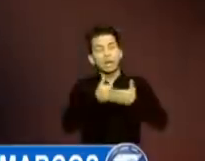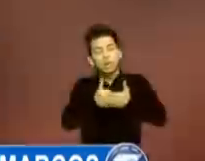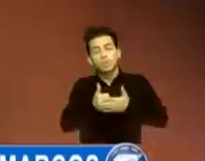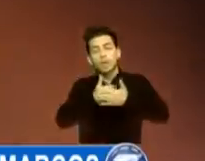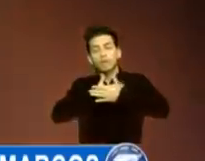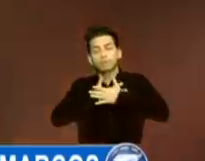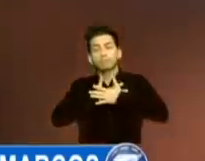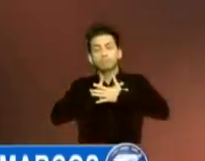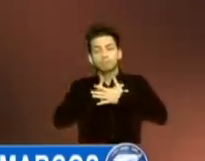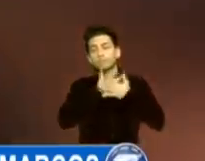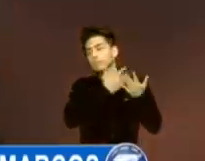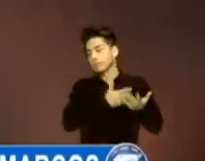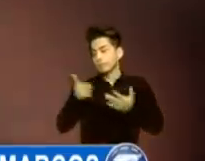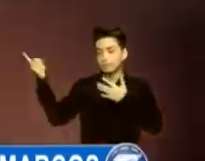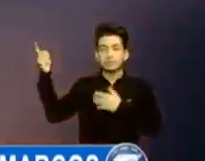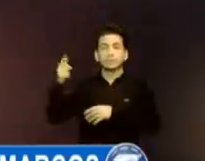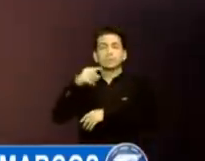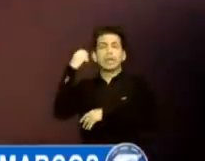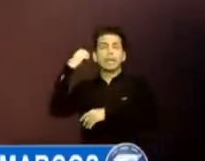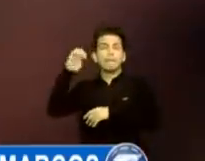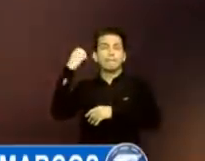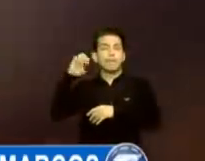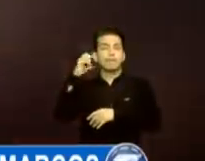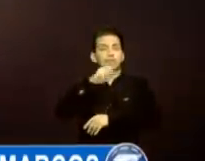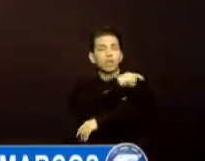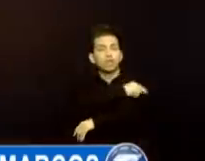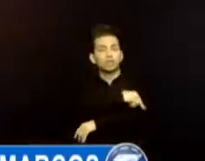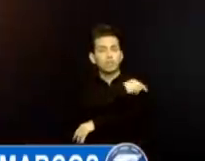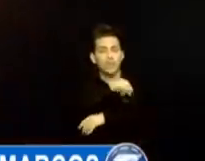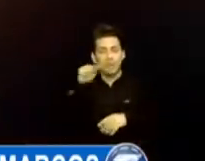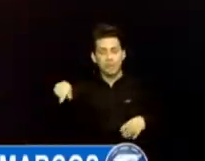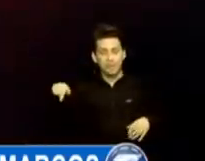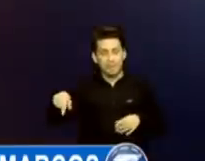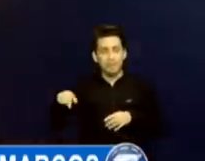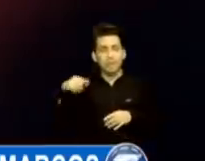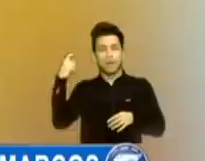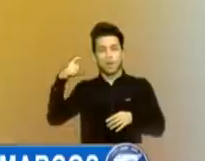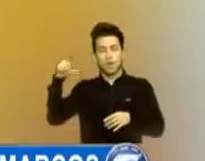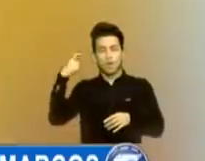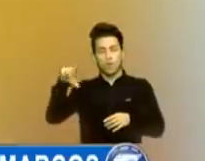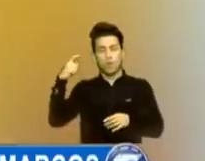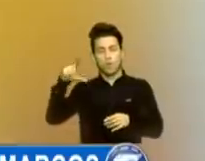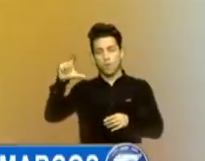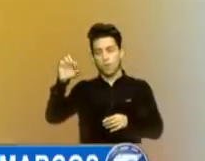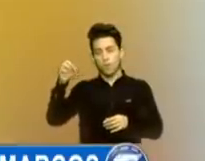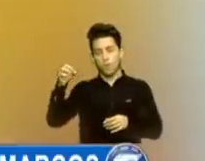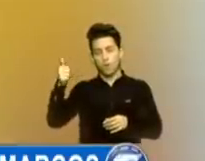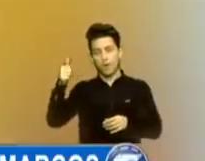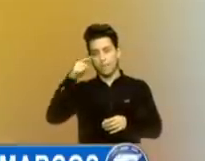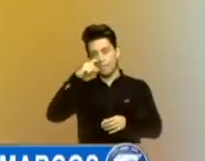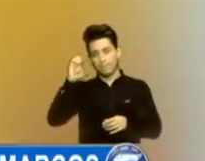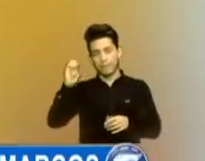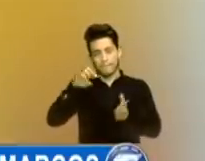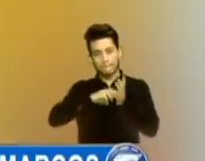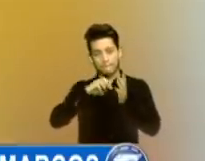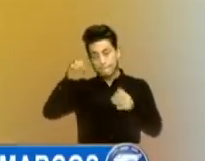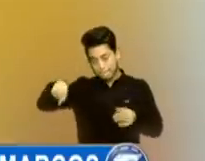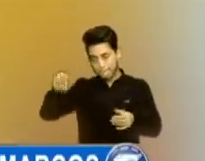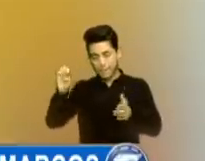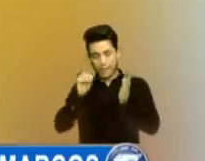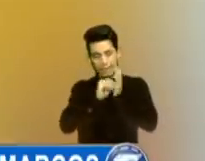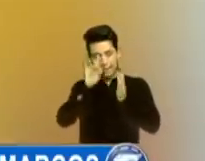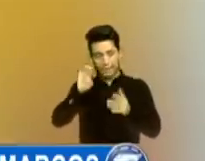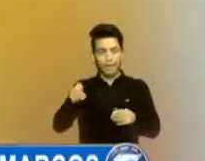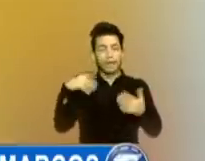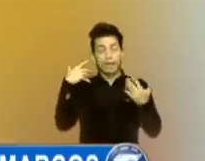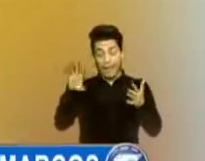lo trasladaron a la emergencia del Hospital Regional de Coatepeque-Quetzaltenango. Luego de unos minutos del